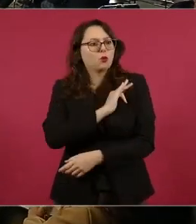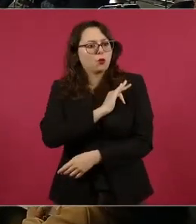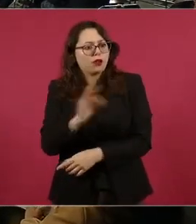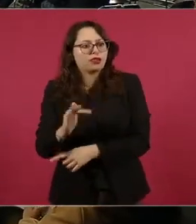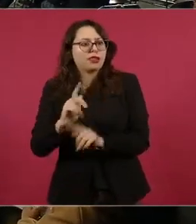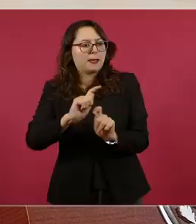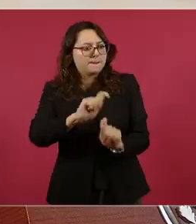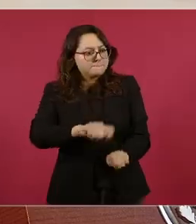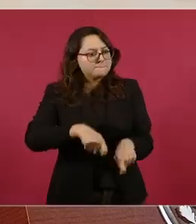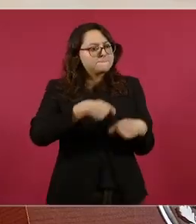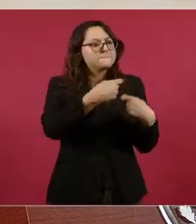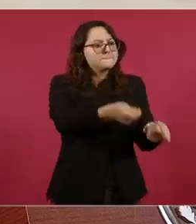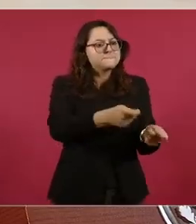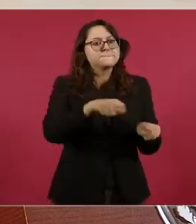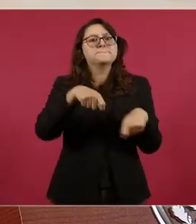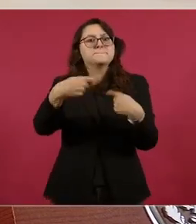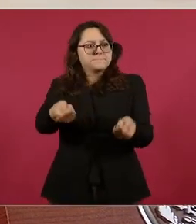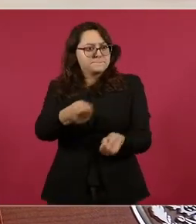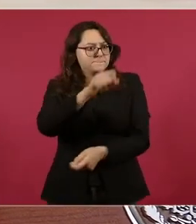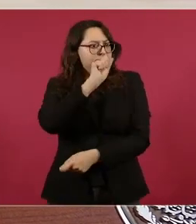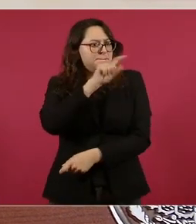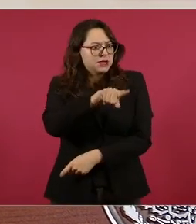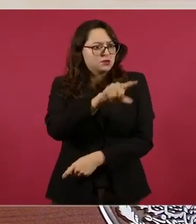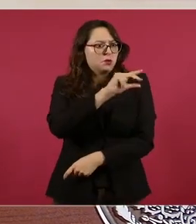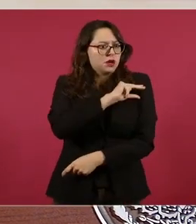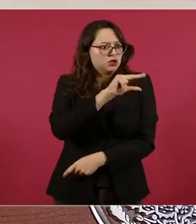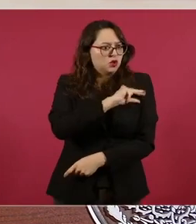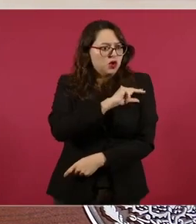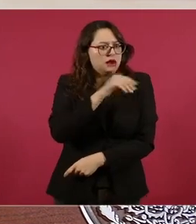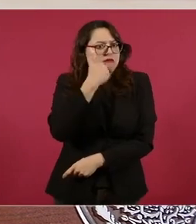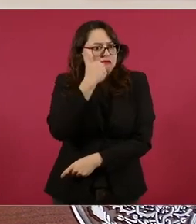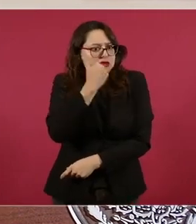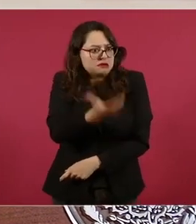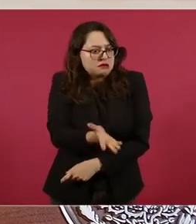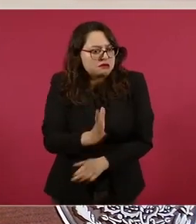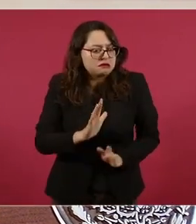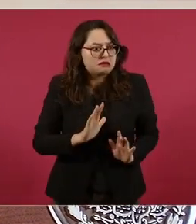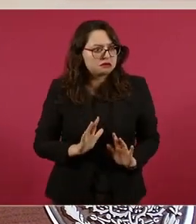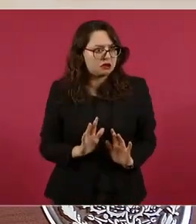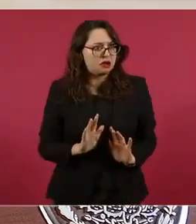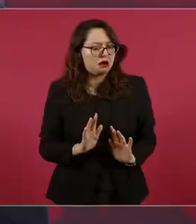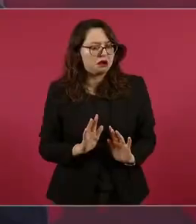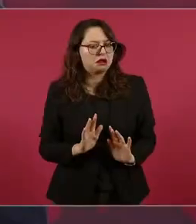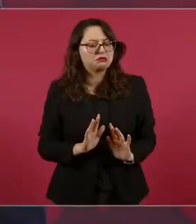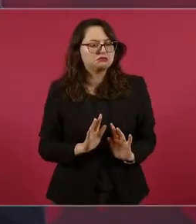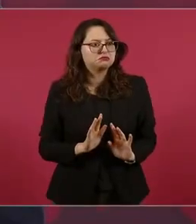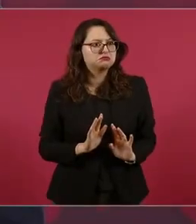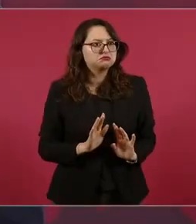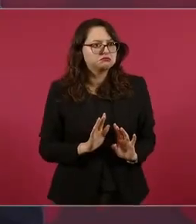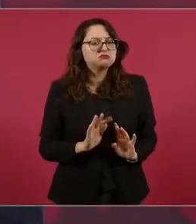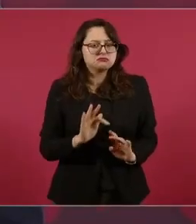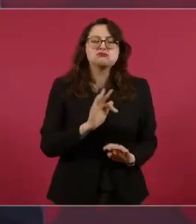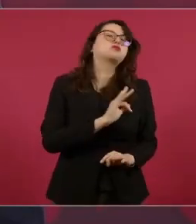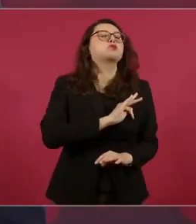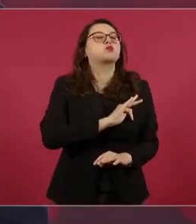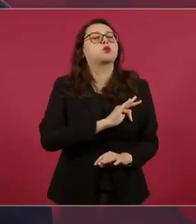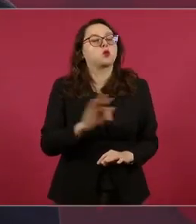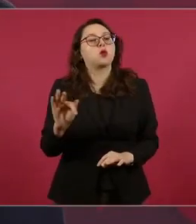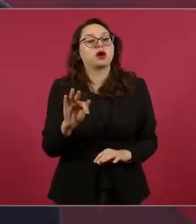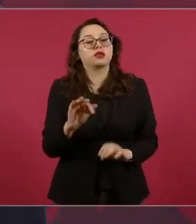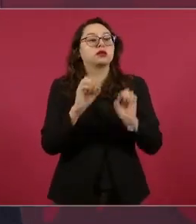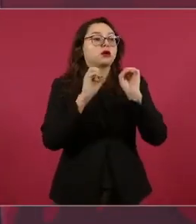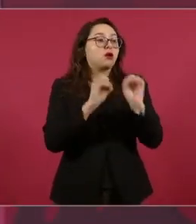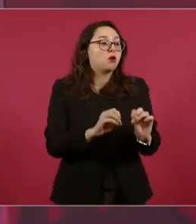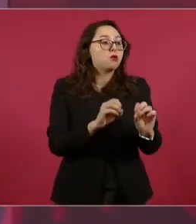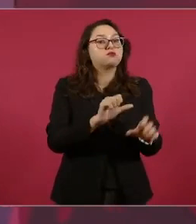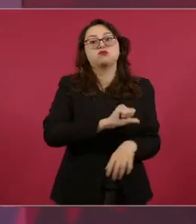concesionar puede ser a los mismos que tienen la concesión de los trenes de carga o